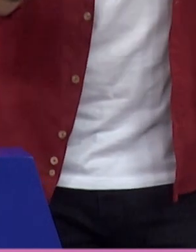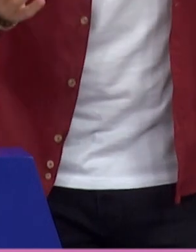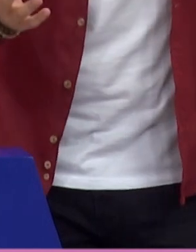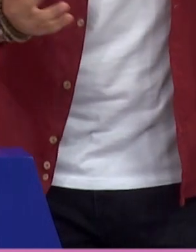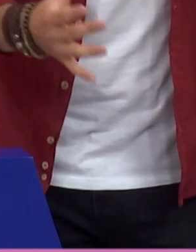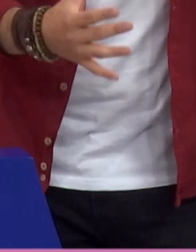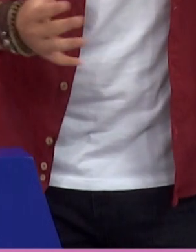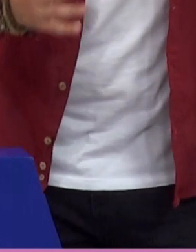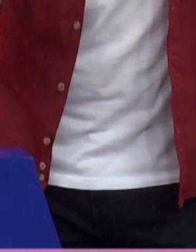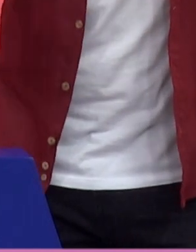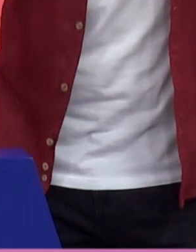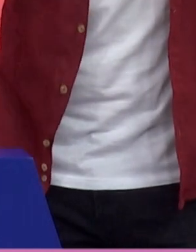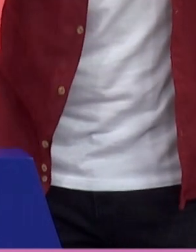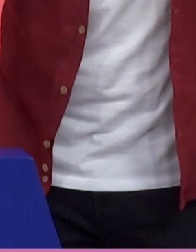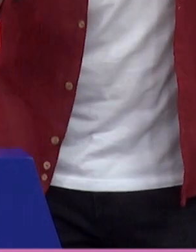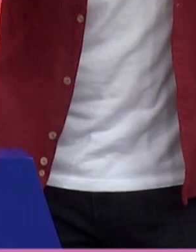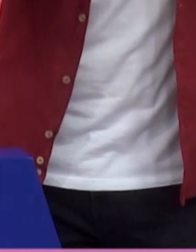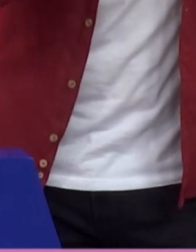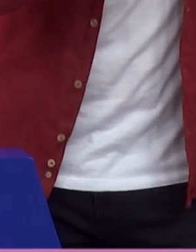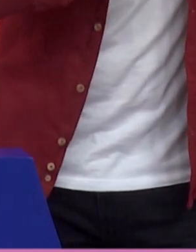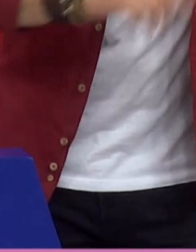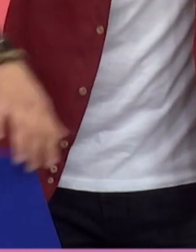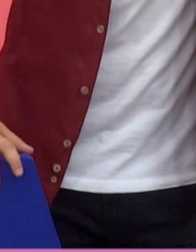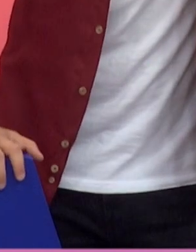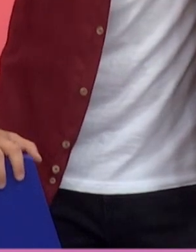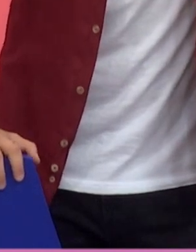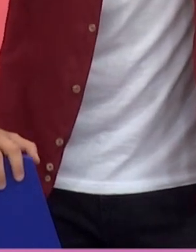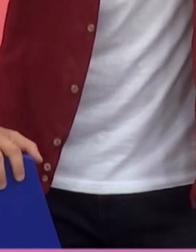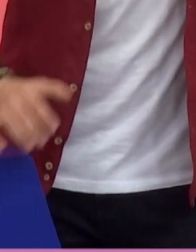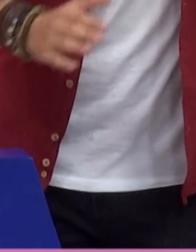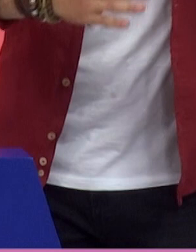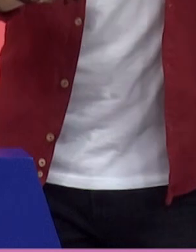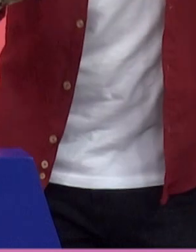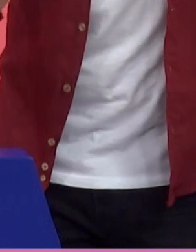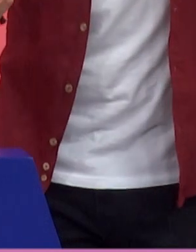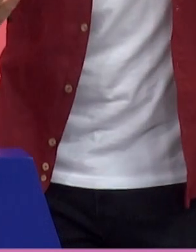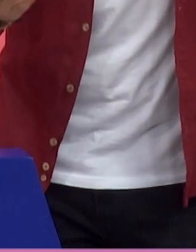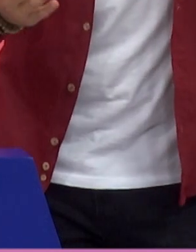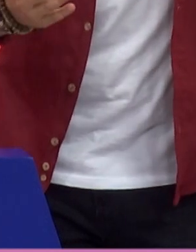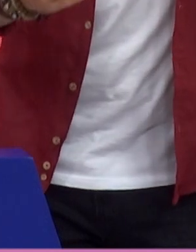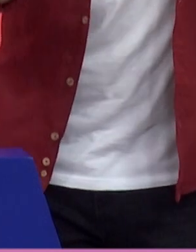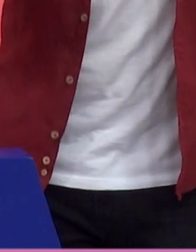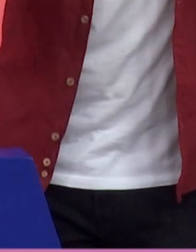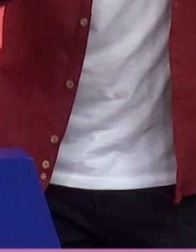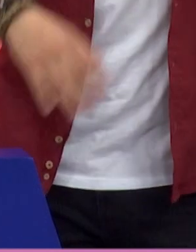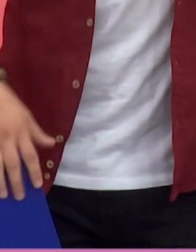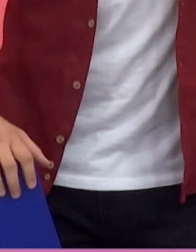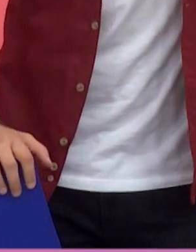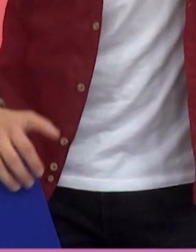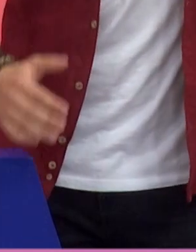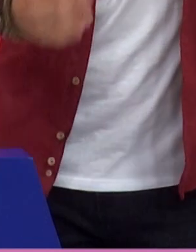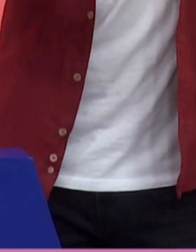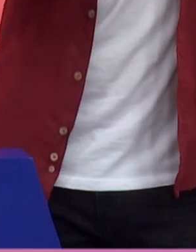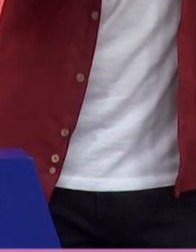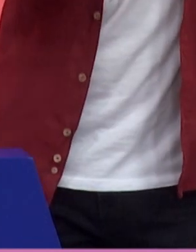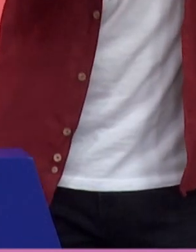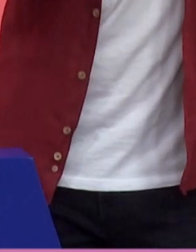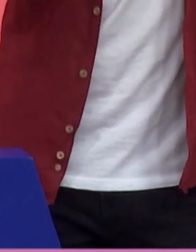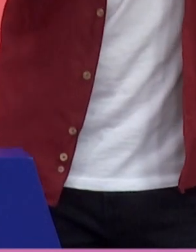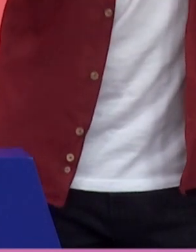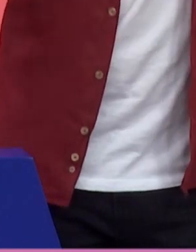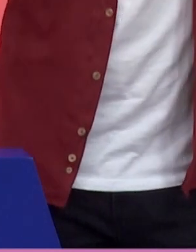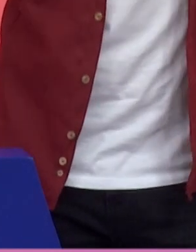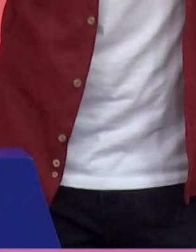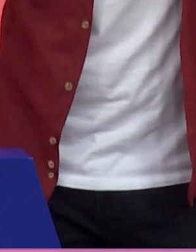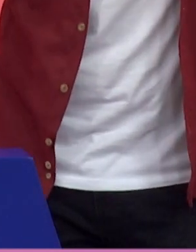sido tragón y me gusta comer cosas ricas, pero no siempre tengo a alguien que me las prepare, así que de ahí aprendí a hacerlo por mí mismo